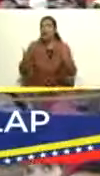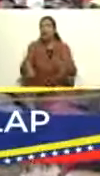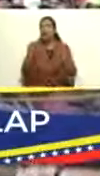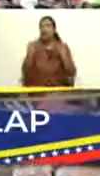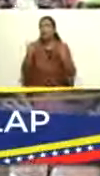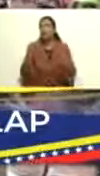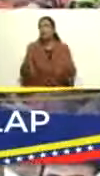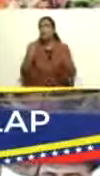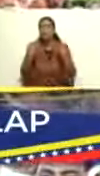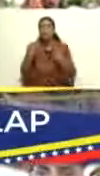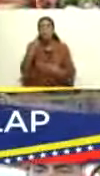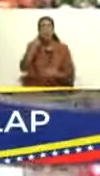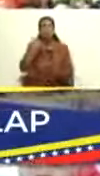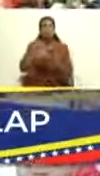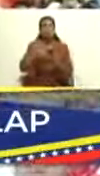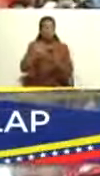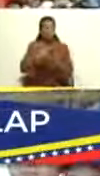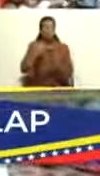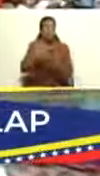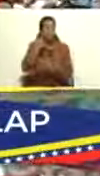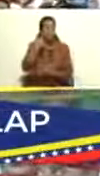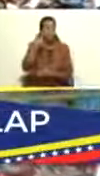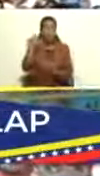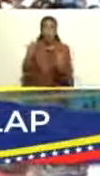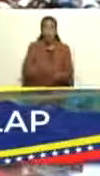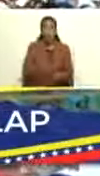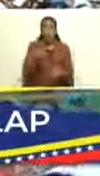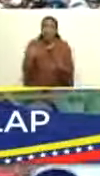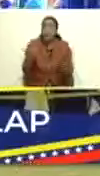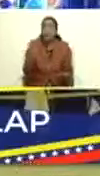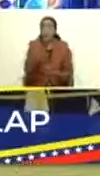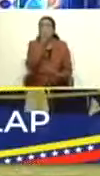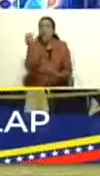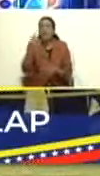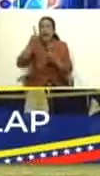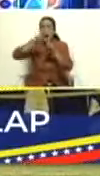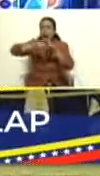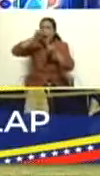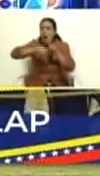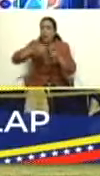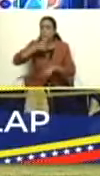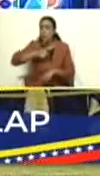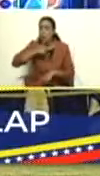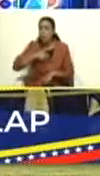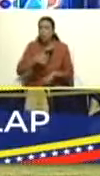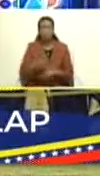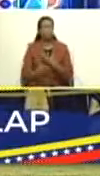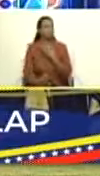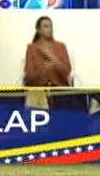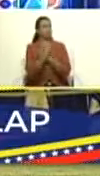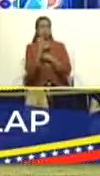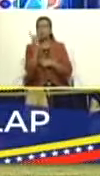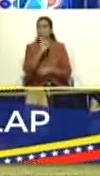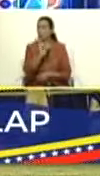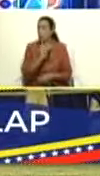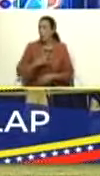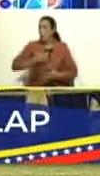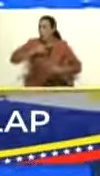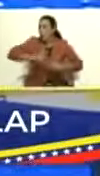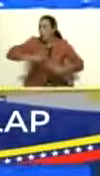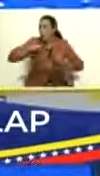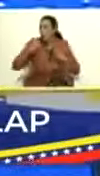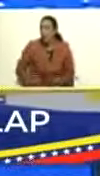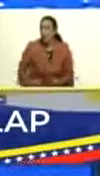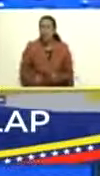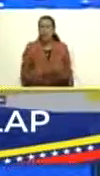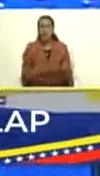Es una buena prueba. ¿Pero qué pueden 40 grados que no ha podido el imperialismo contra nosotros? ¡Ni